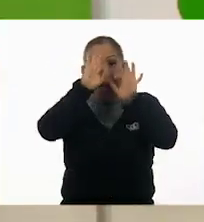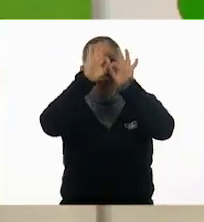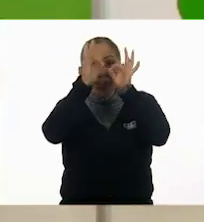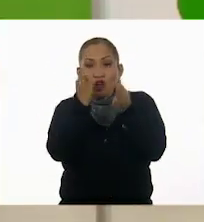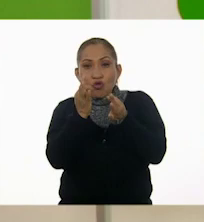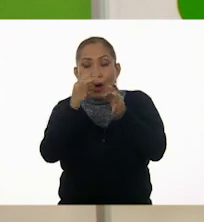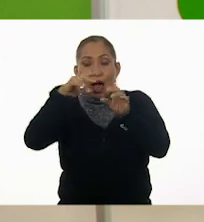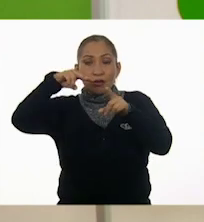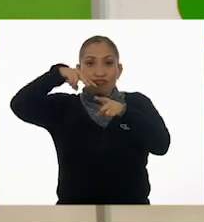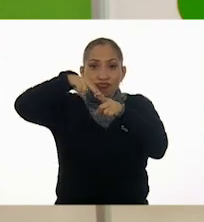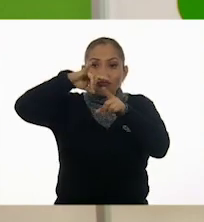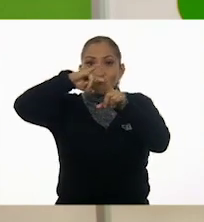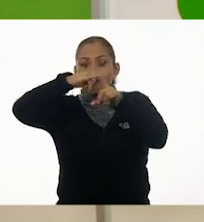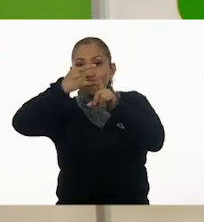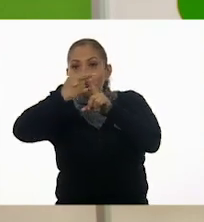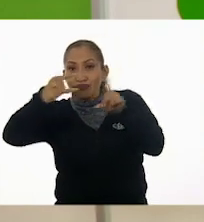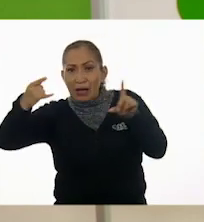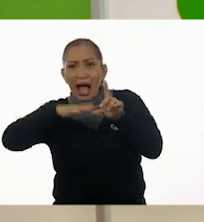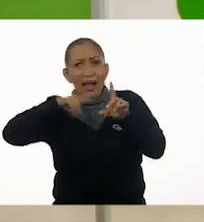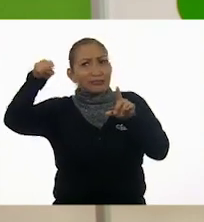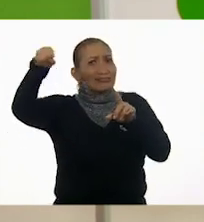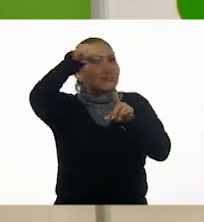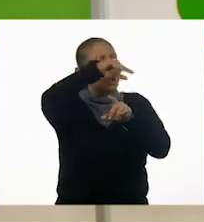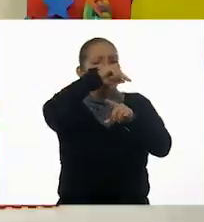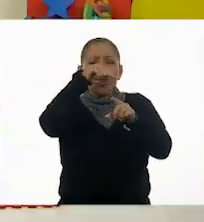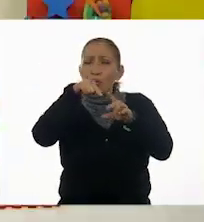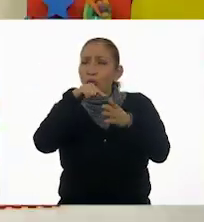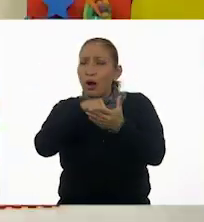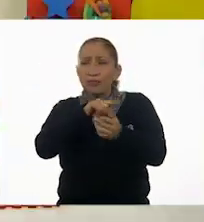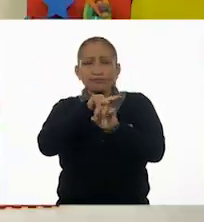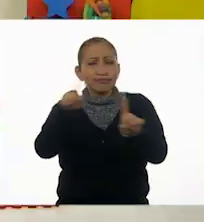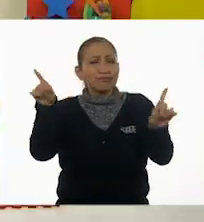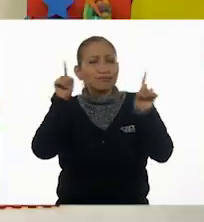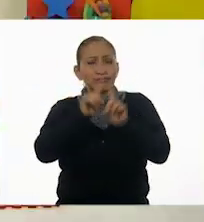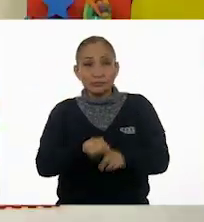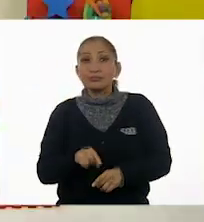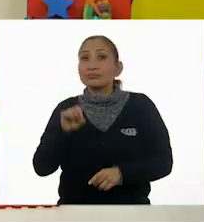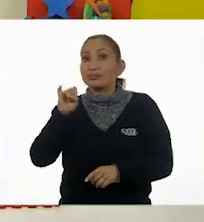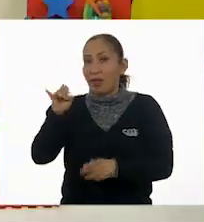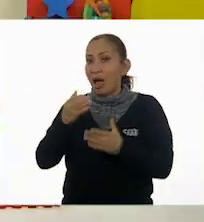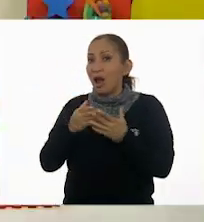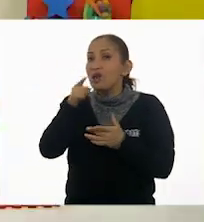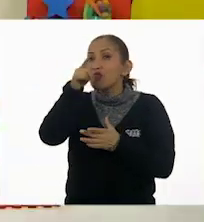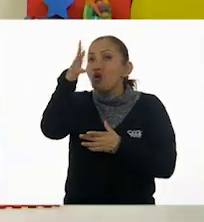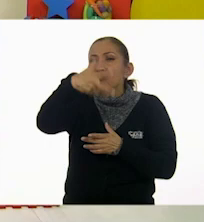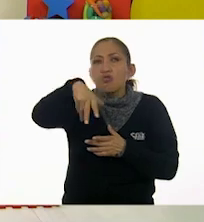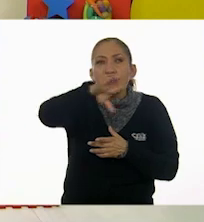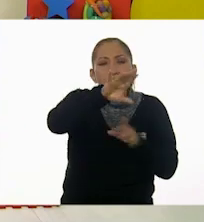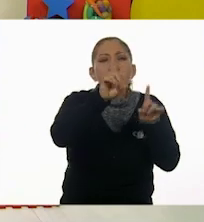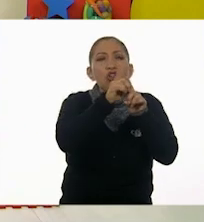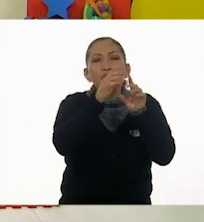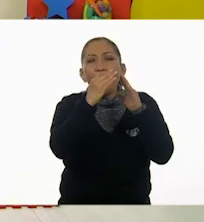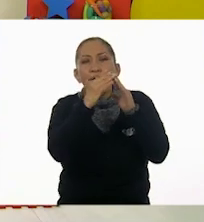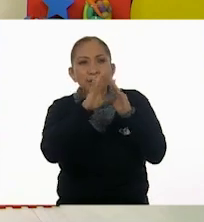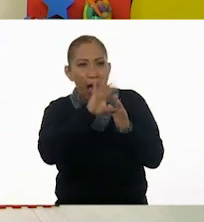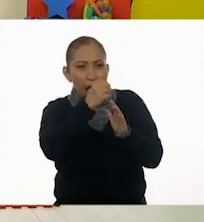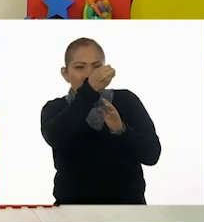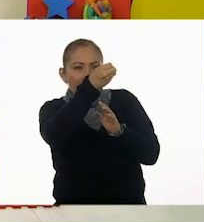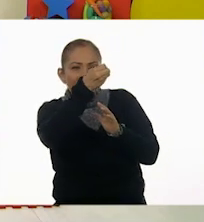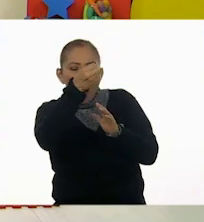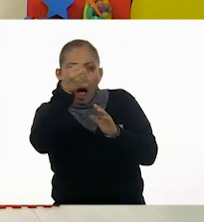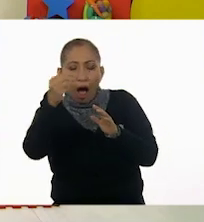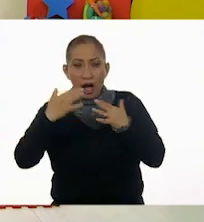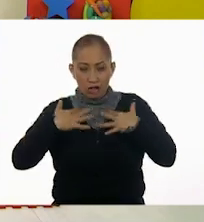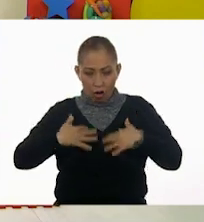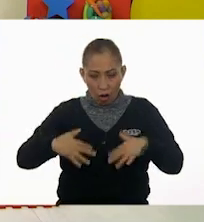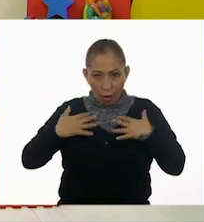figuras geométricas están presentes en todas partes. Sí, ahora busquen patrones en su casa, en la